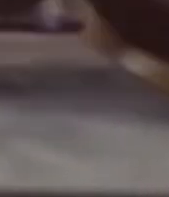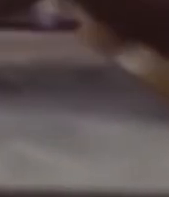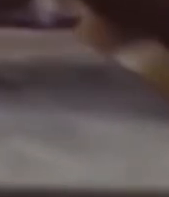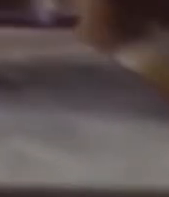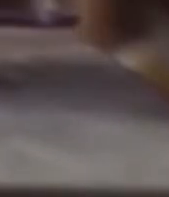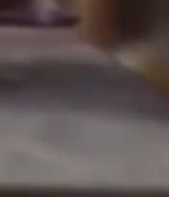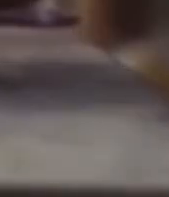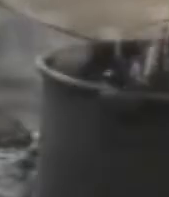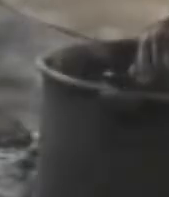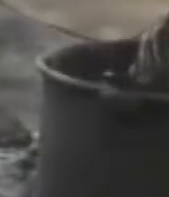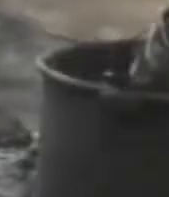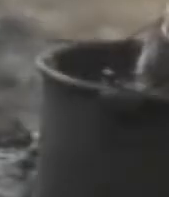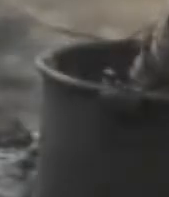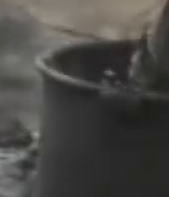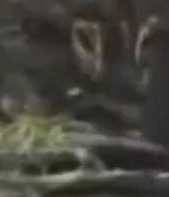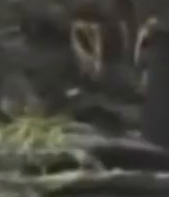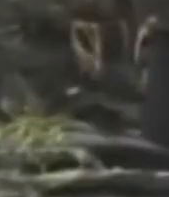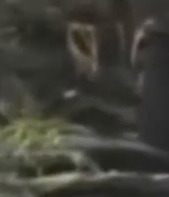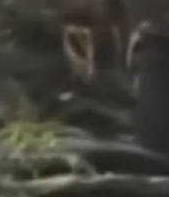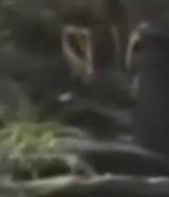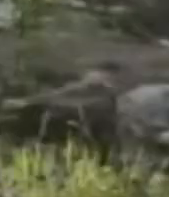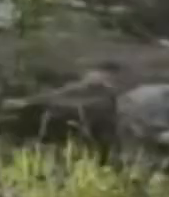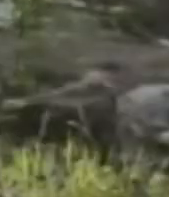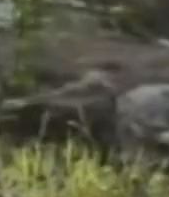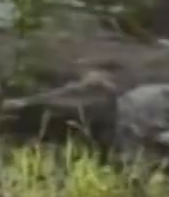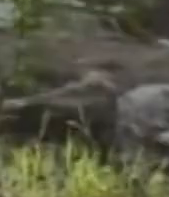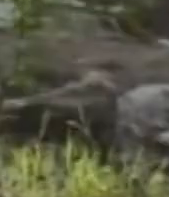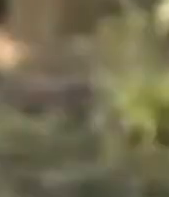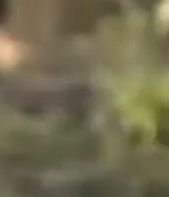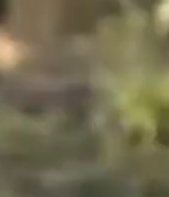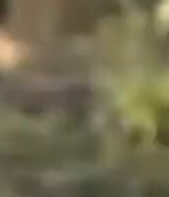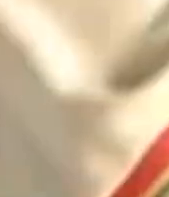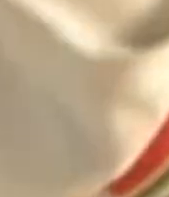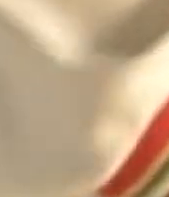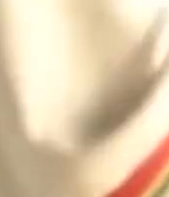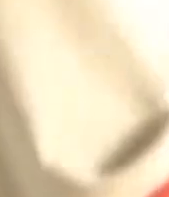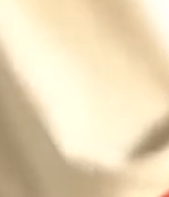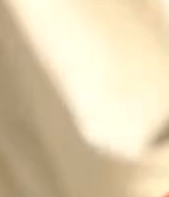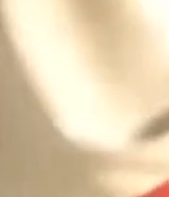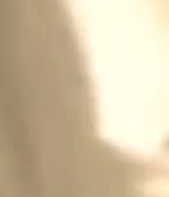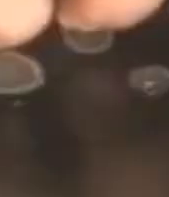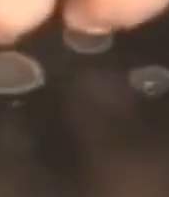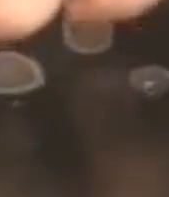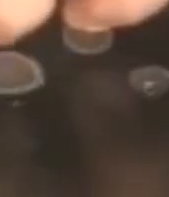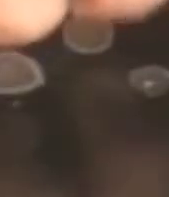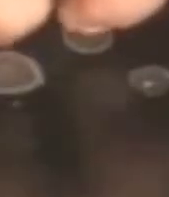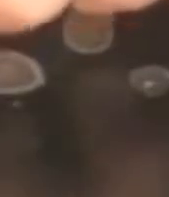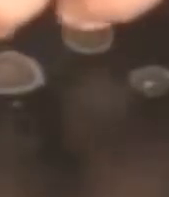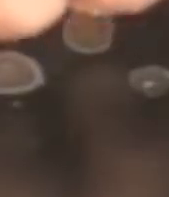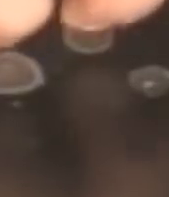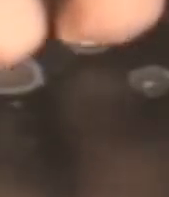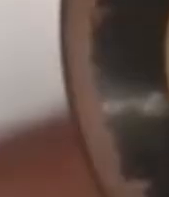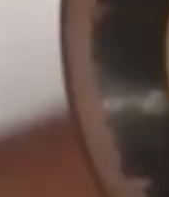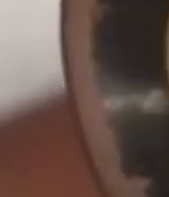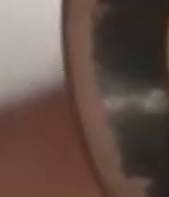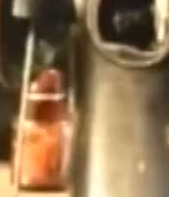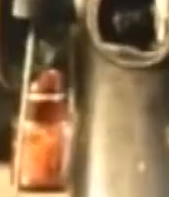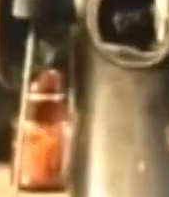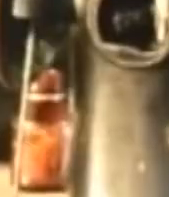Iniciamos un proceso que implica cambios, esfuerzo y